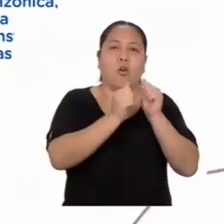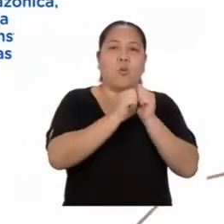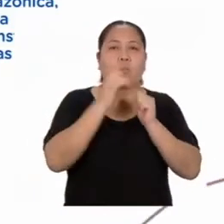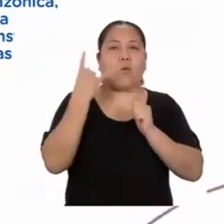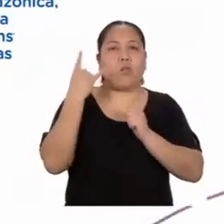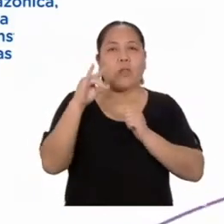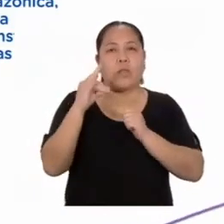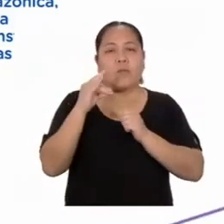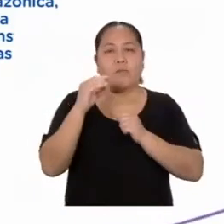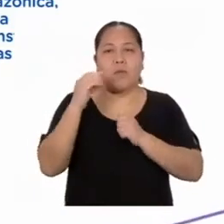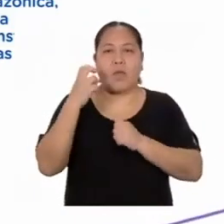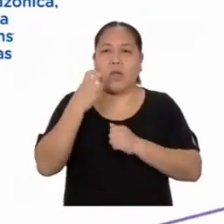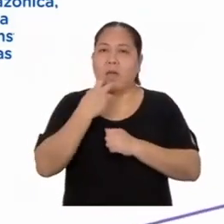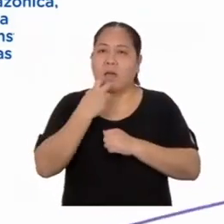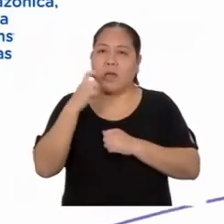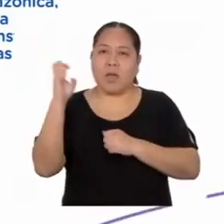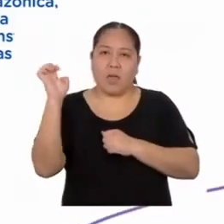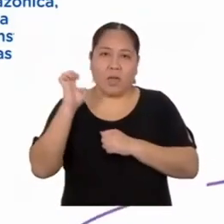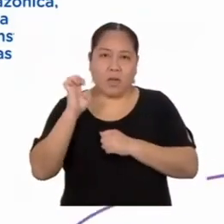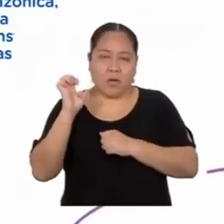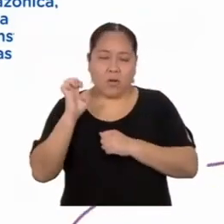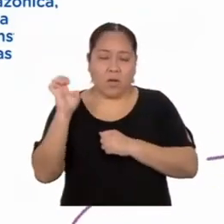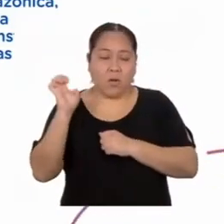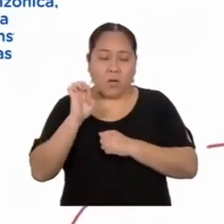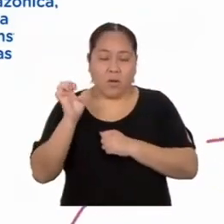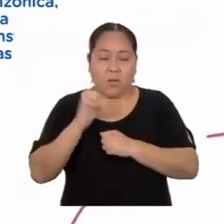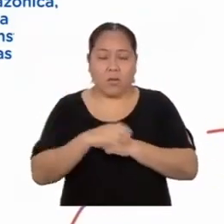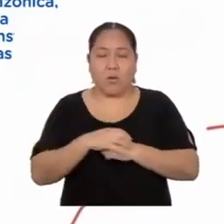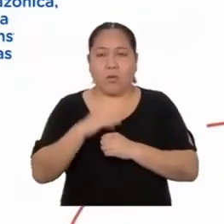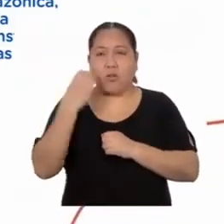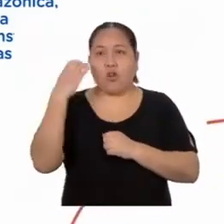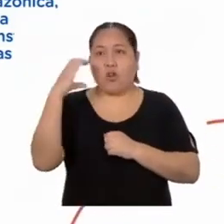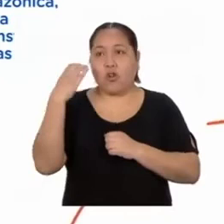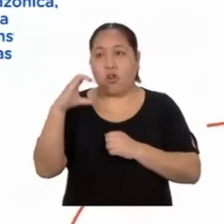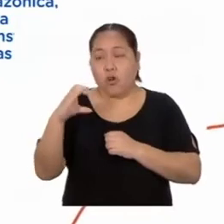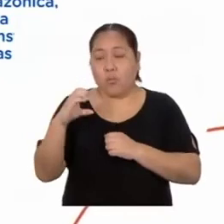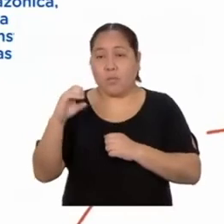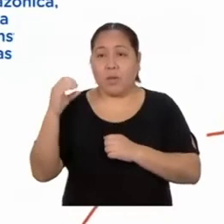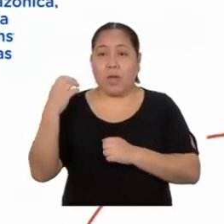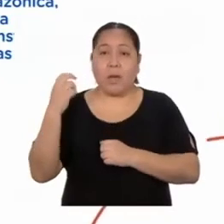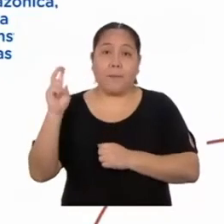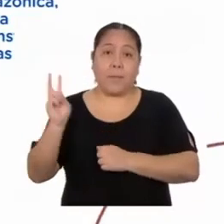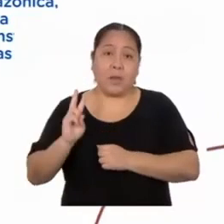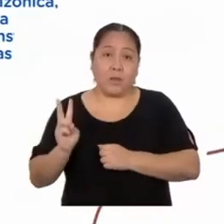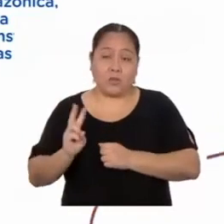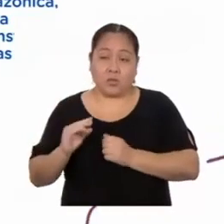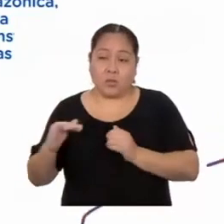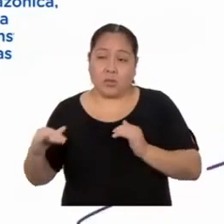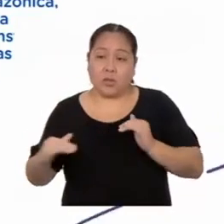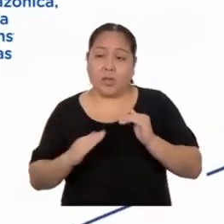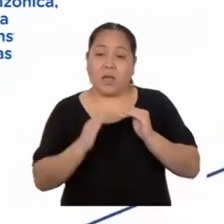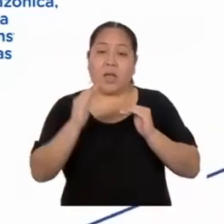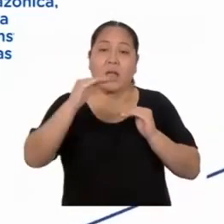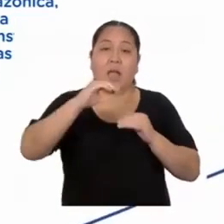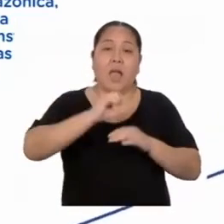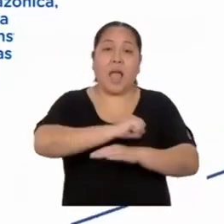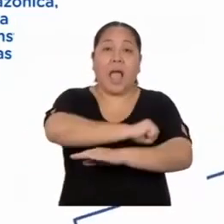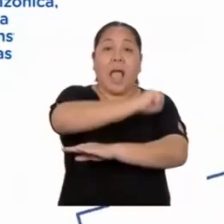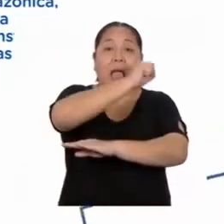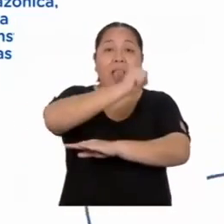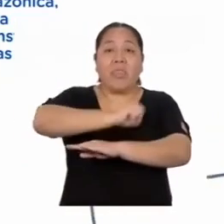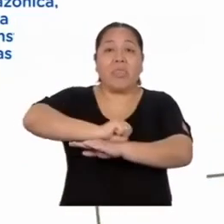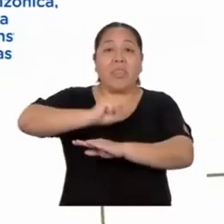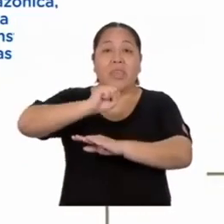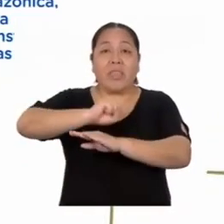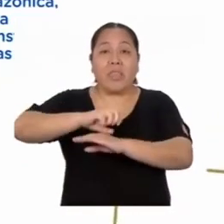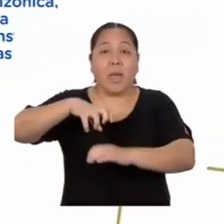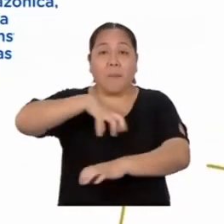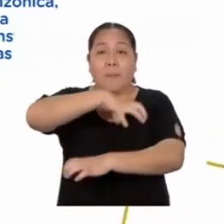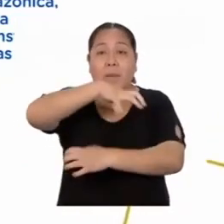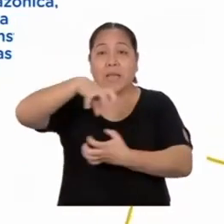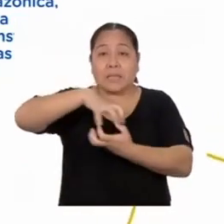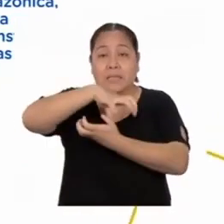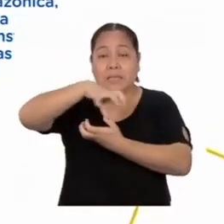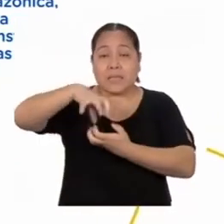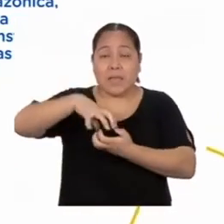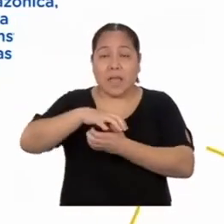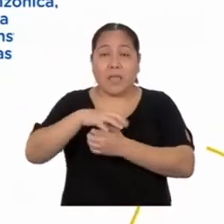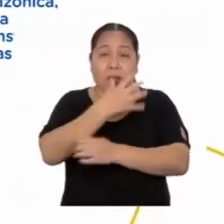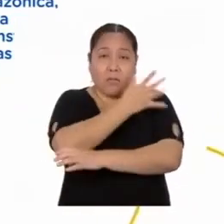Ecuador, Colombia y Venezuela constituyen la región andino-amazónica, una de las de mayor biodiversidad del